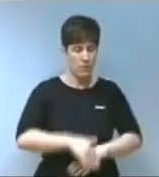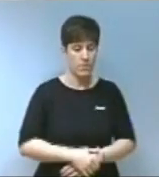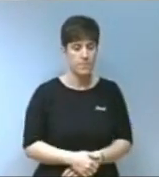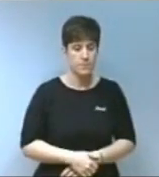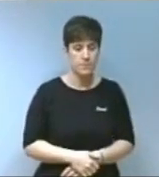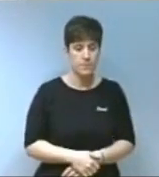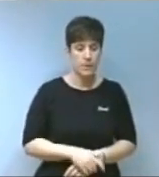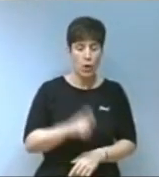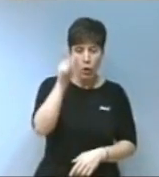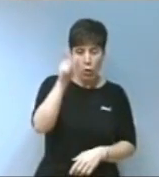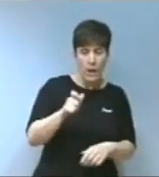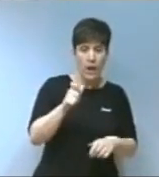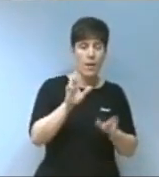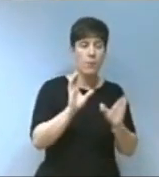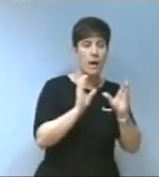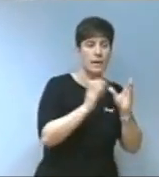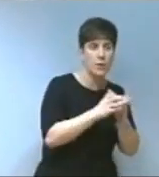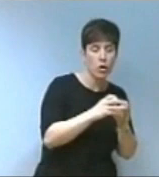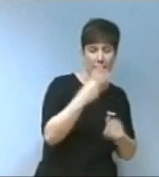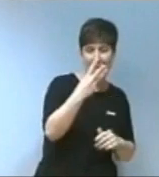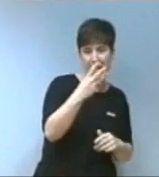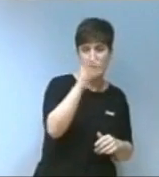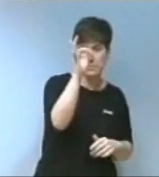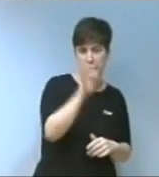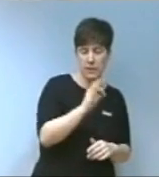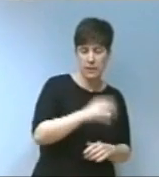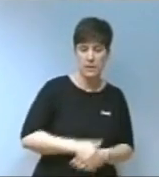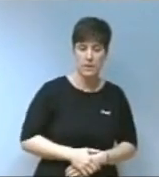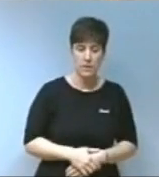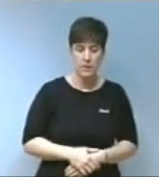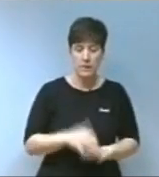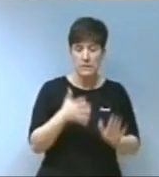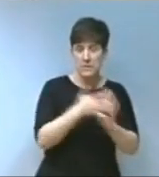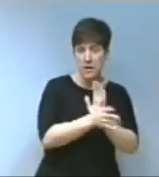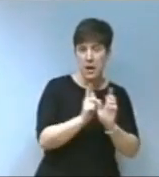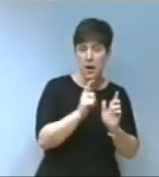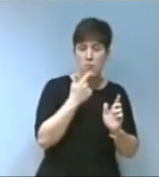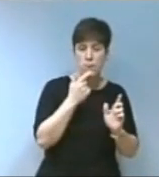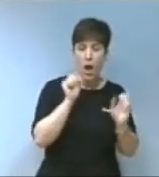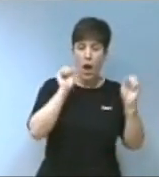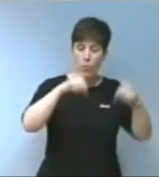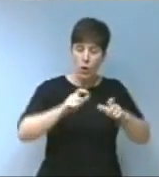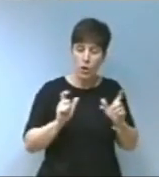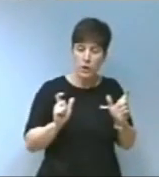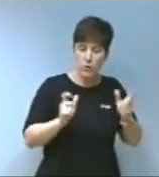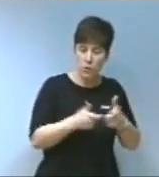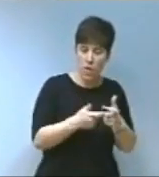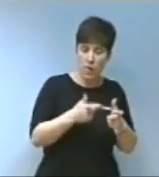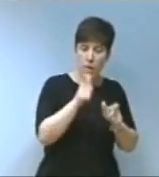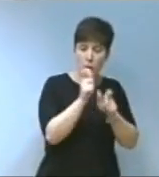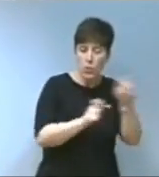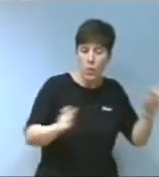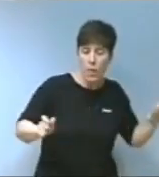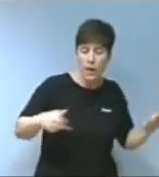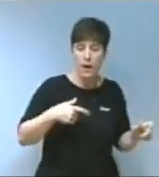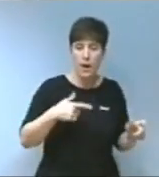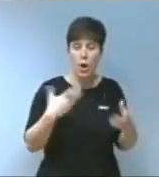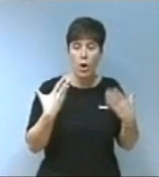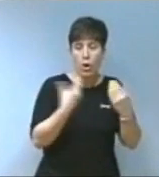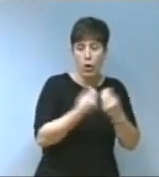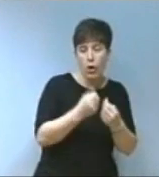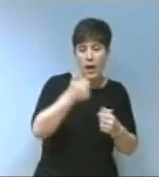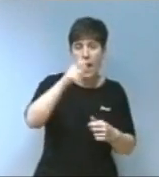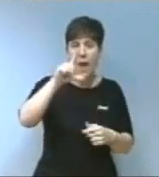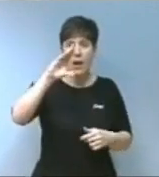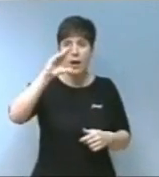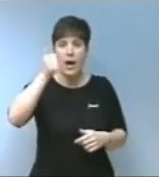del 3%, que a todos los efectos es como si firmaran un acuerdo de seguridad ciudadana con Al Capone, como si firmaban algo que